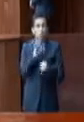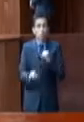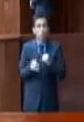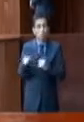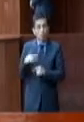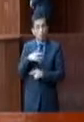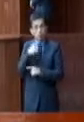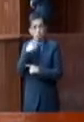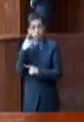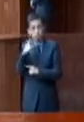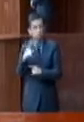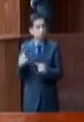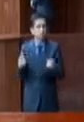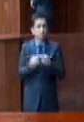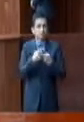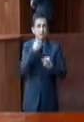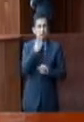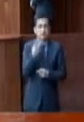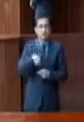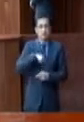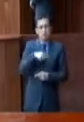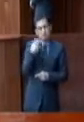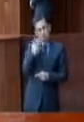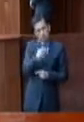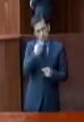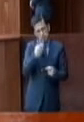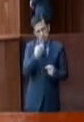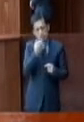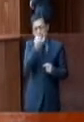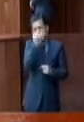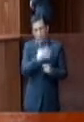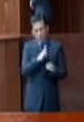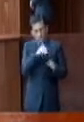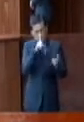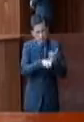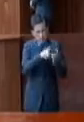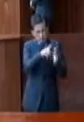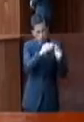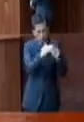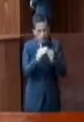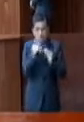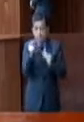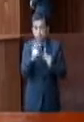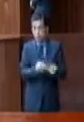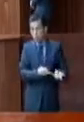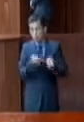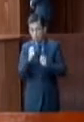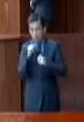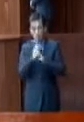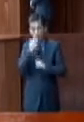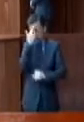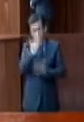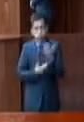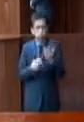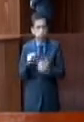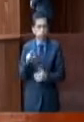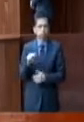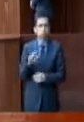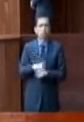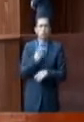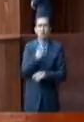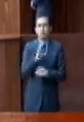la ponencia considera que las imágenes del interior de la vivienda no se obtuvieron de forma ilícita pues está acreditado que éstas ya habían sido previamente